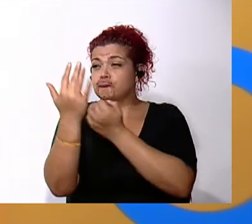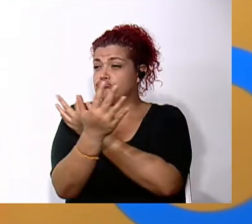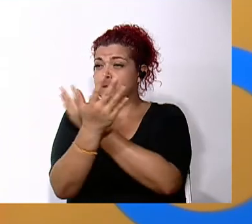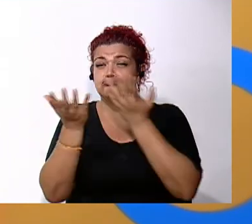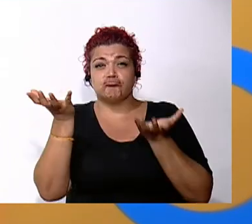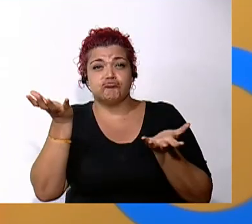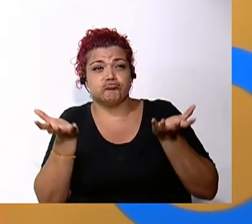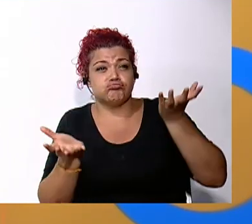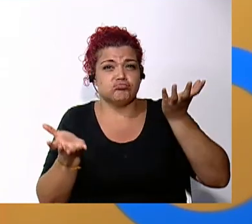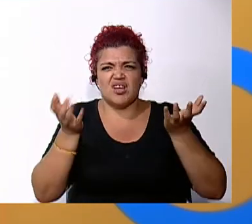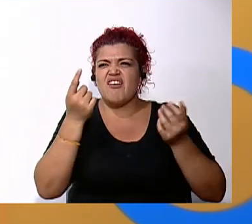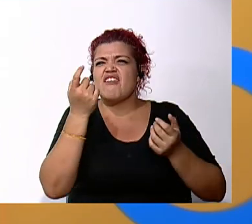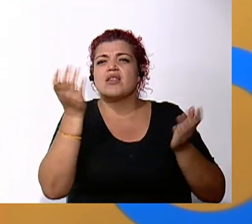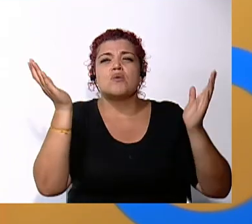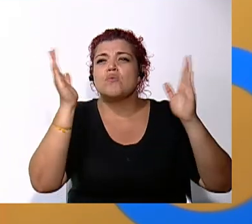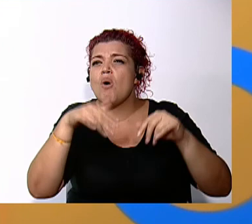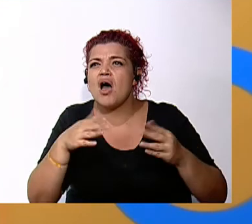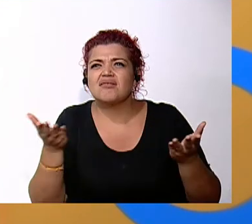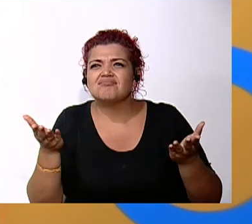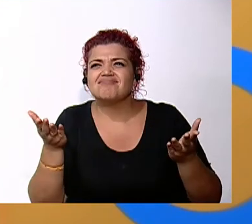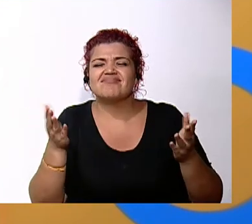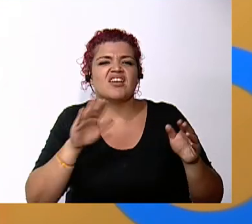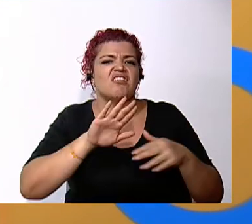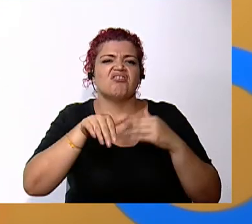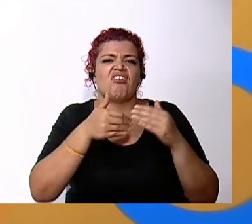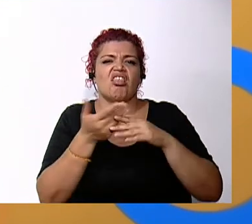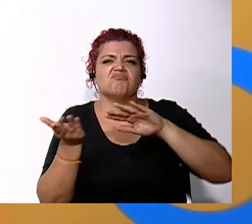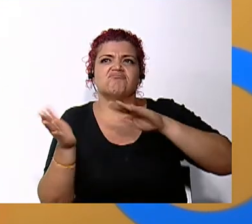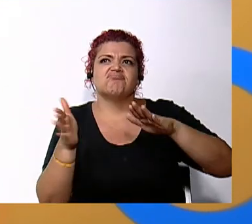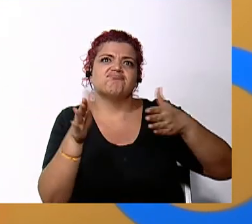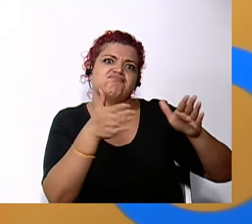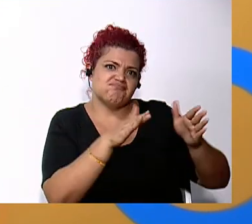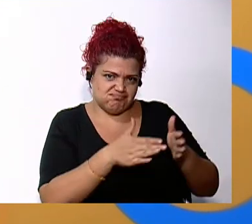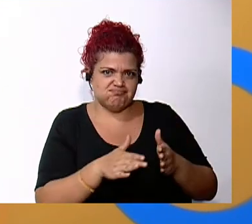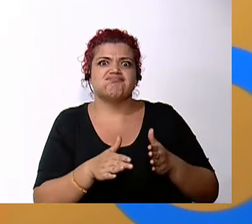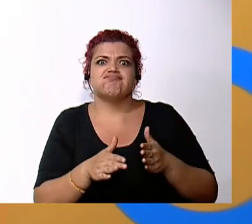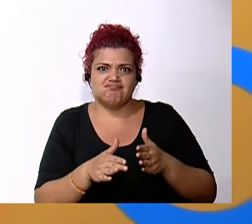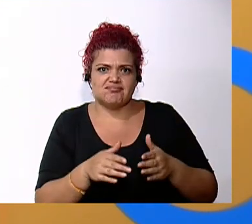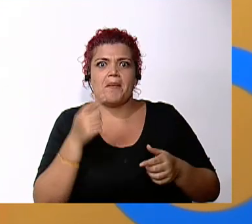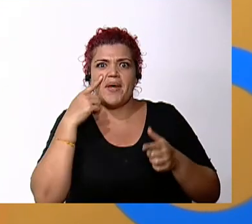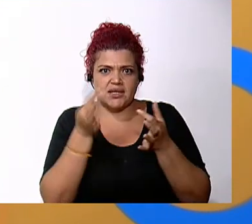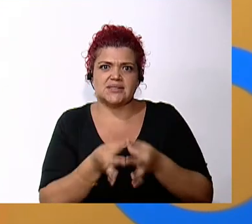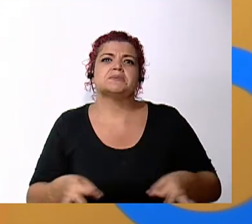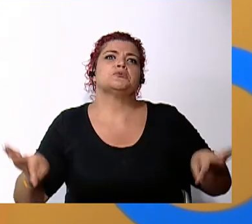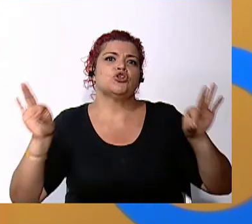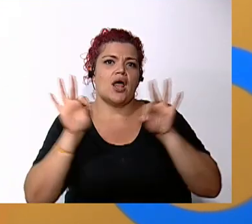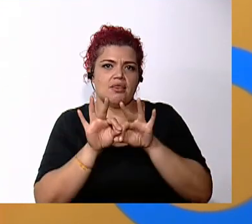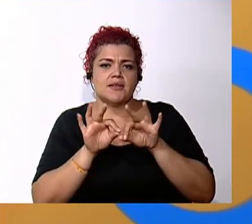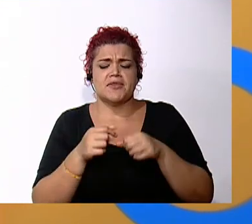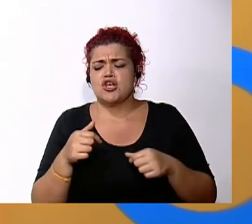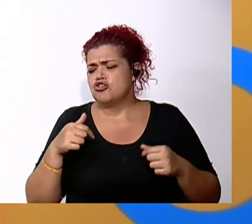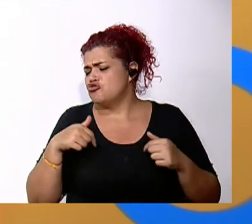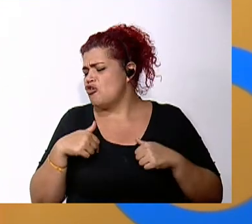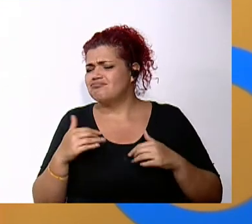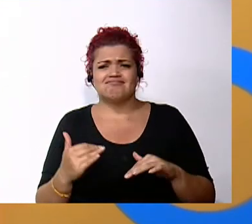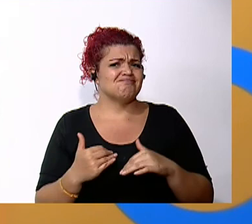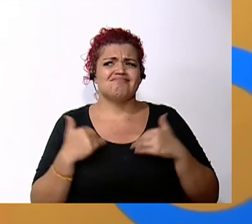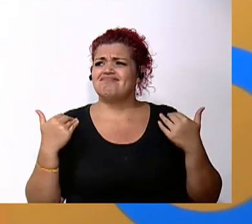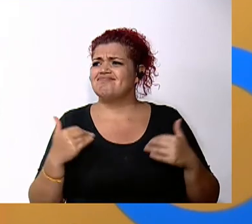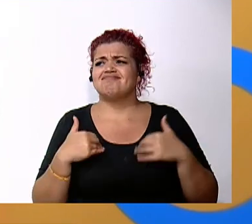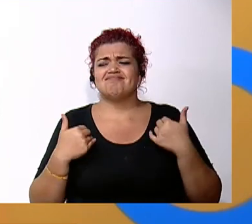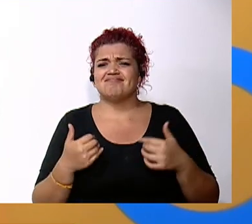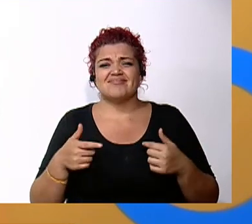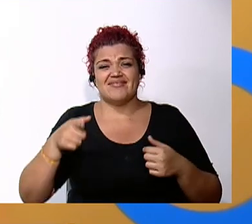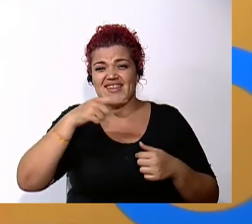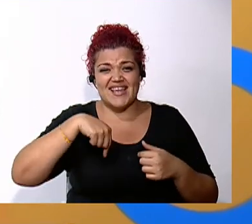esos elementos falta, todo se acabaría. Vean qué importante. Bueno, yo estoy muy contenta de